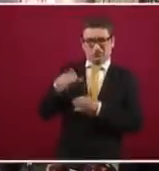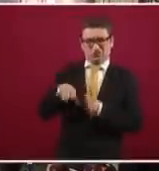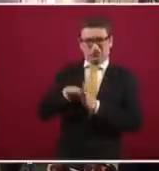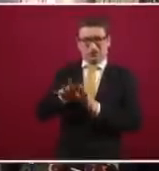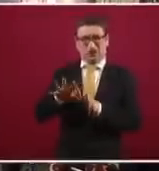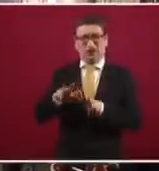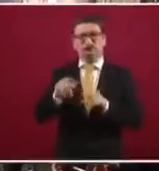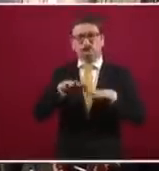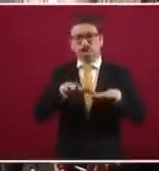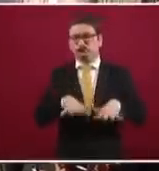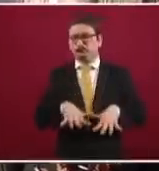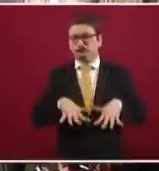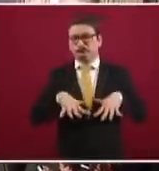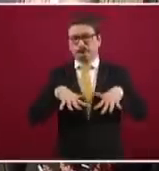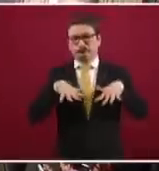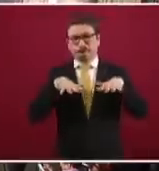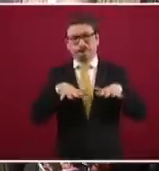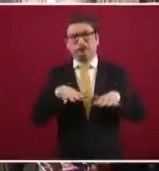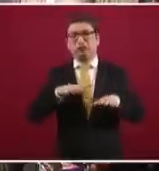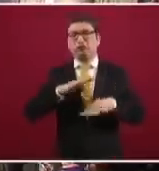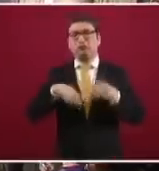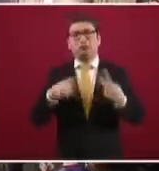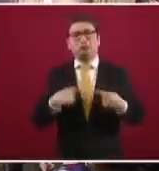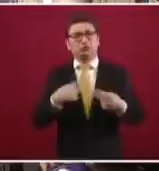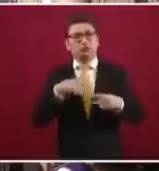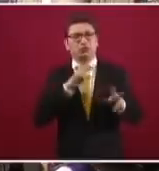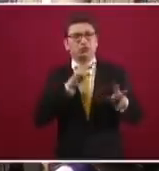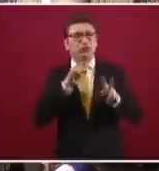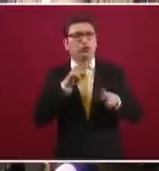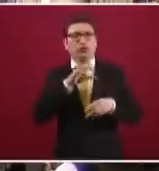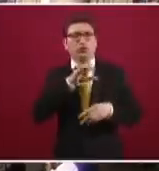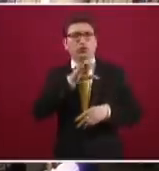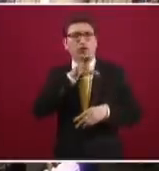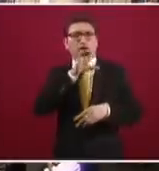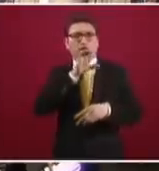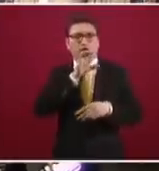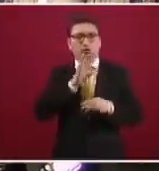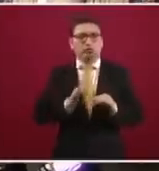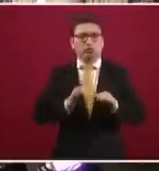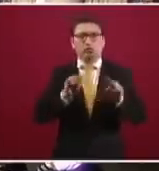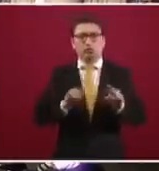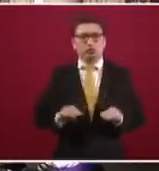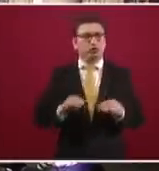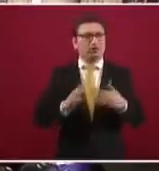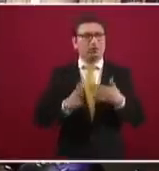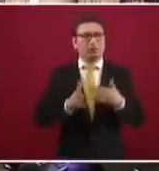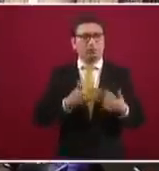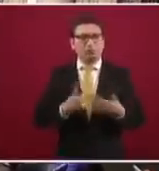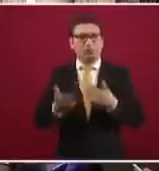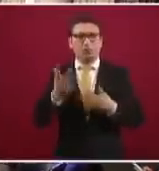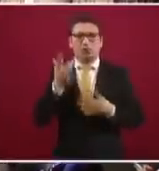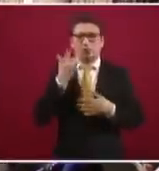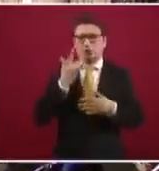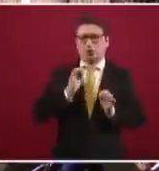impactada ya con muebles modernos y